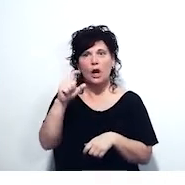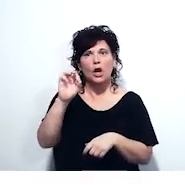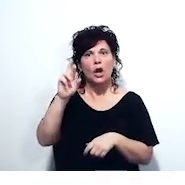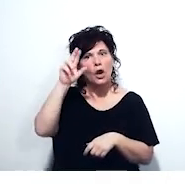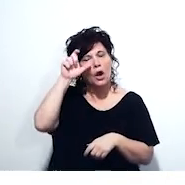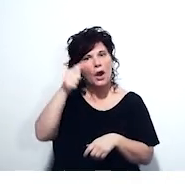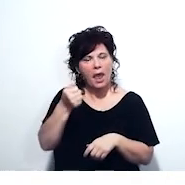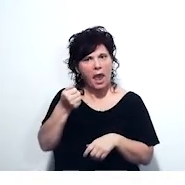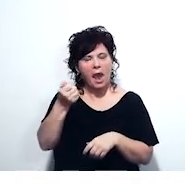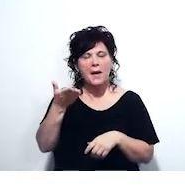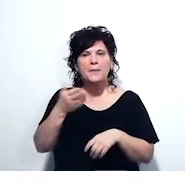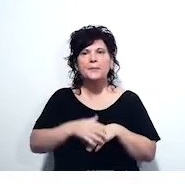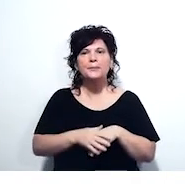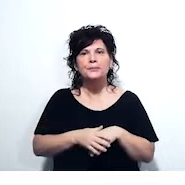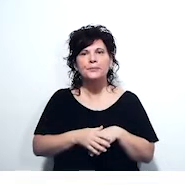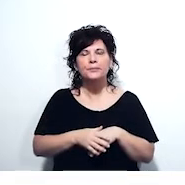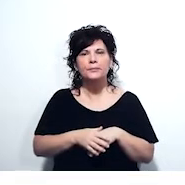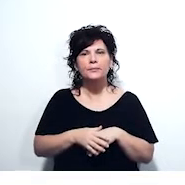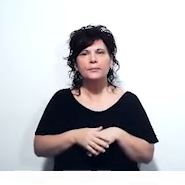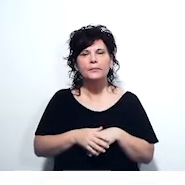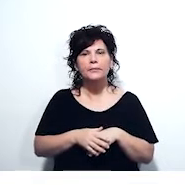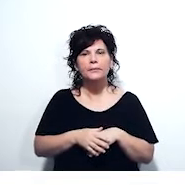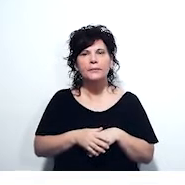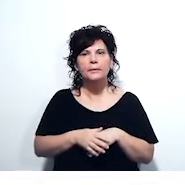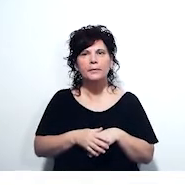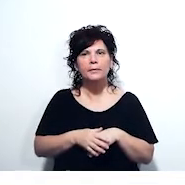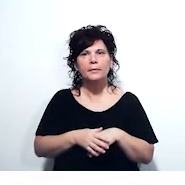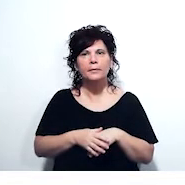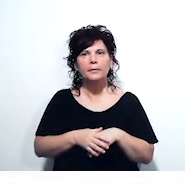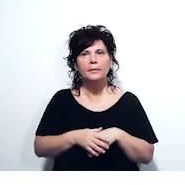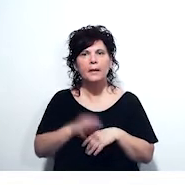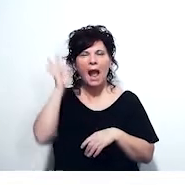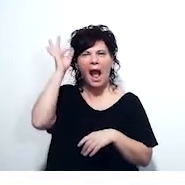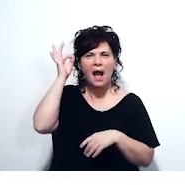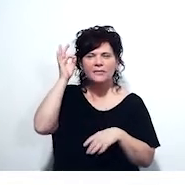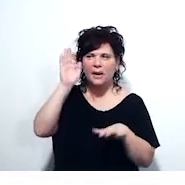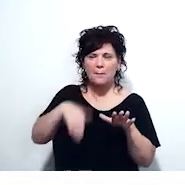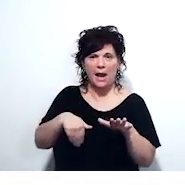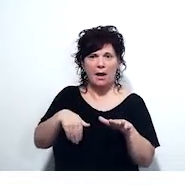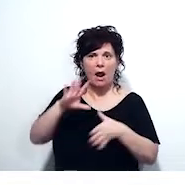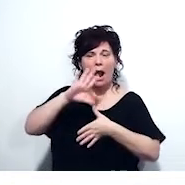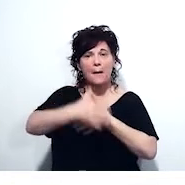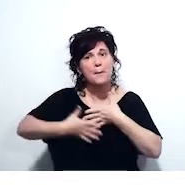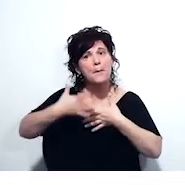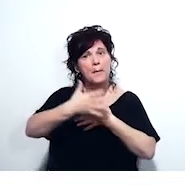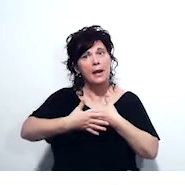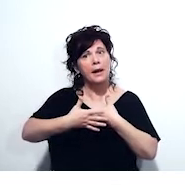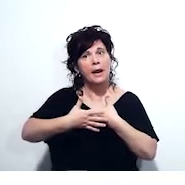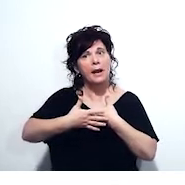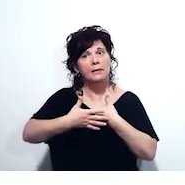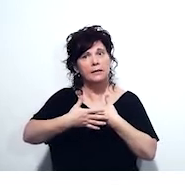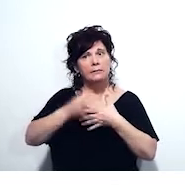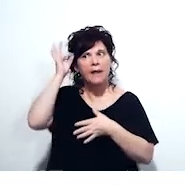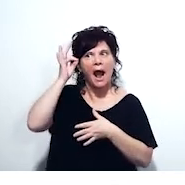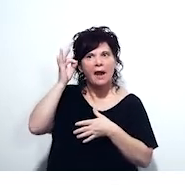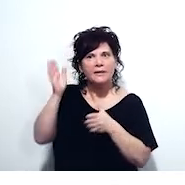bastante menos, SAP, la empresa más grande alemana de software, y África mucho menos. Ahora, América Latina acá, si bien